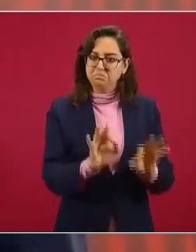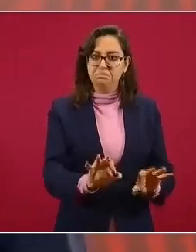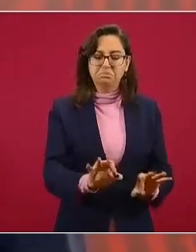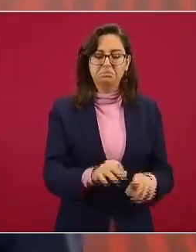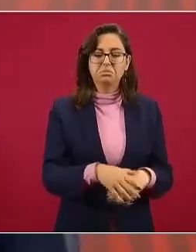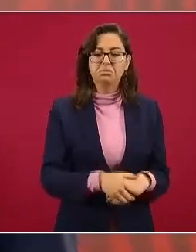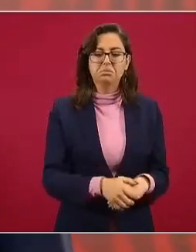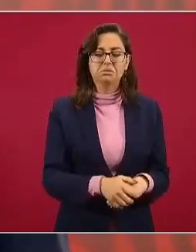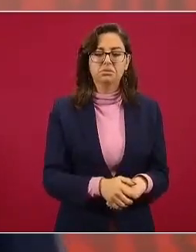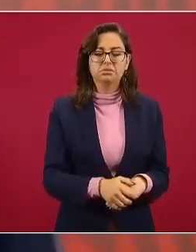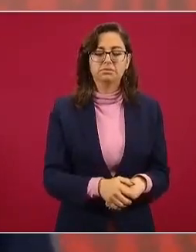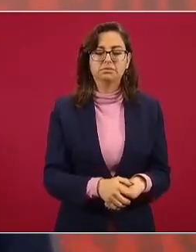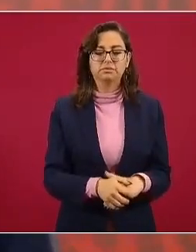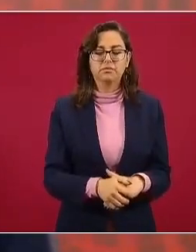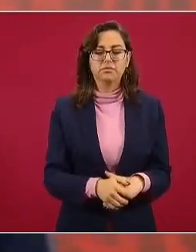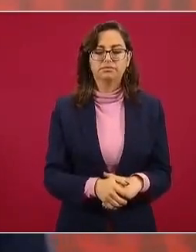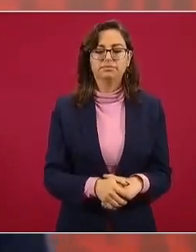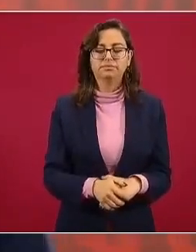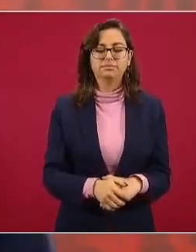lo